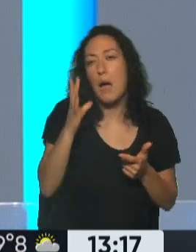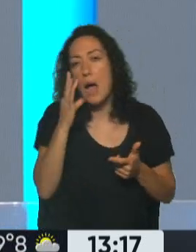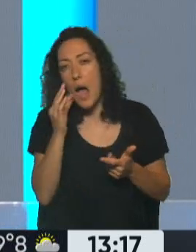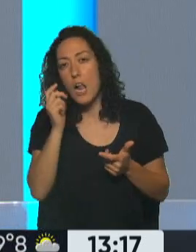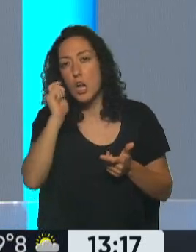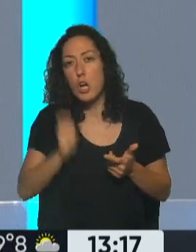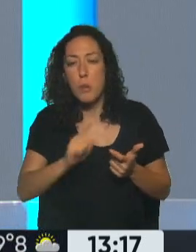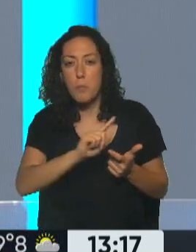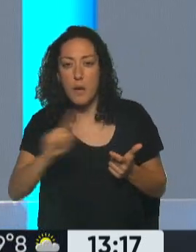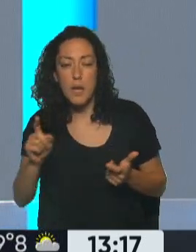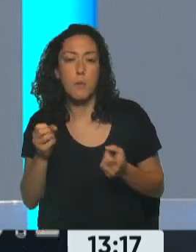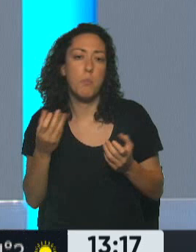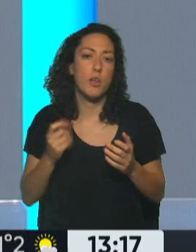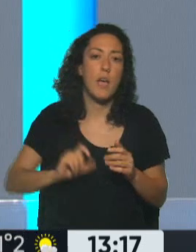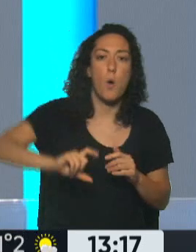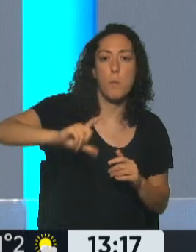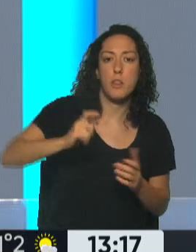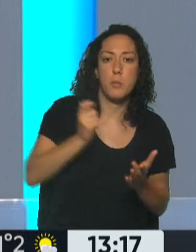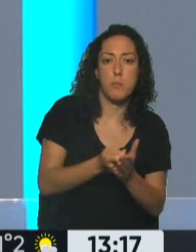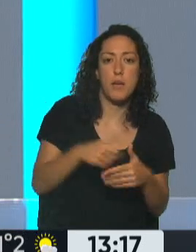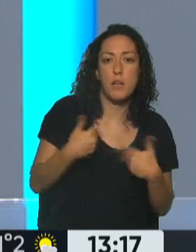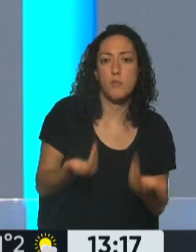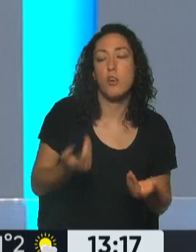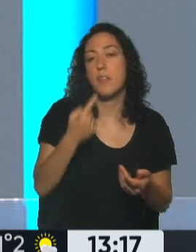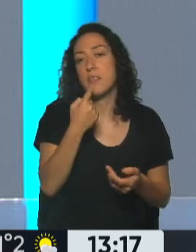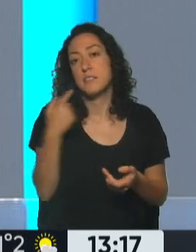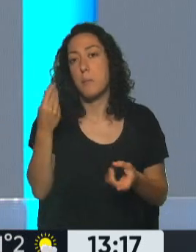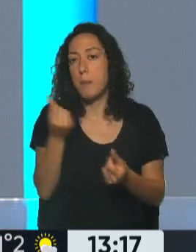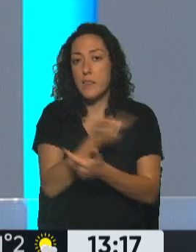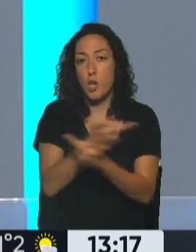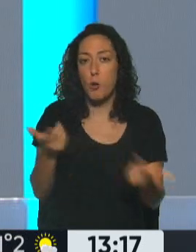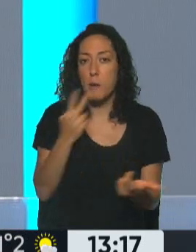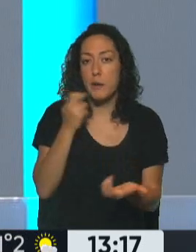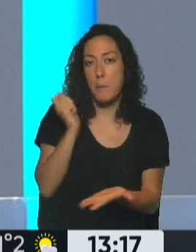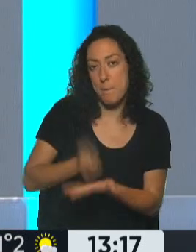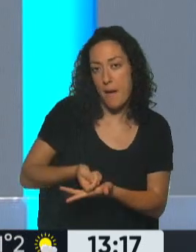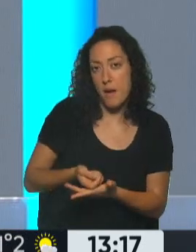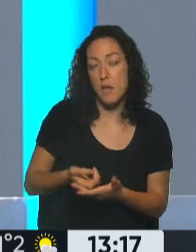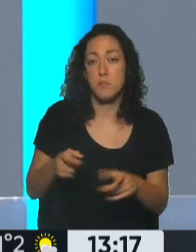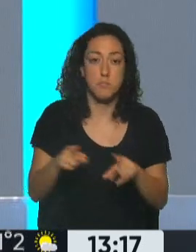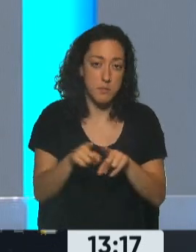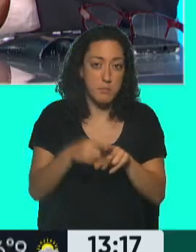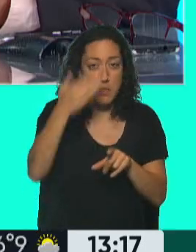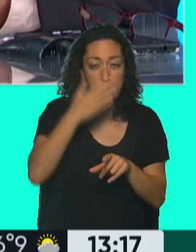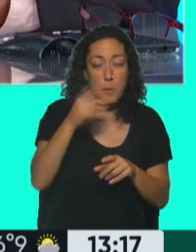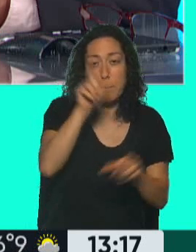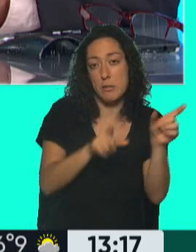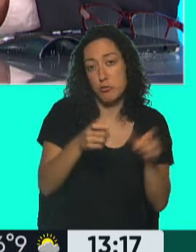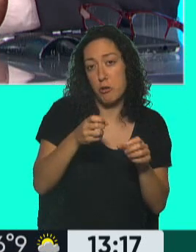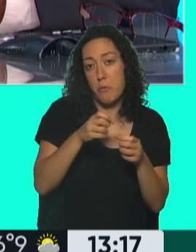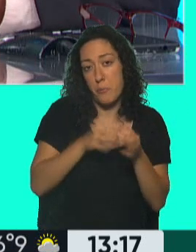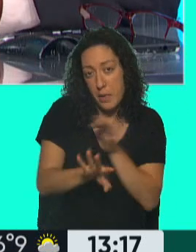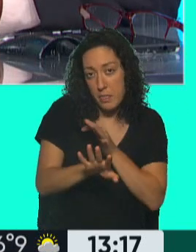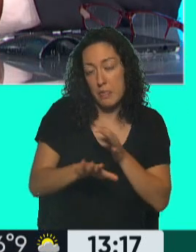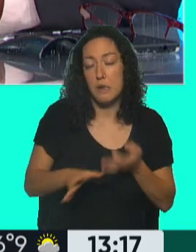no reciben los aumentos que pedían sobre la tarifa decían que no tenían plata para pagar la energía la misma energía que le venden después de un usuario que